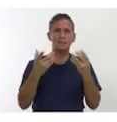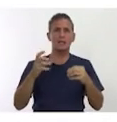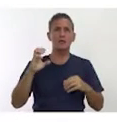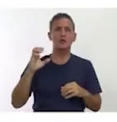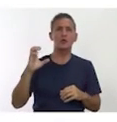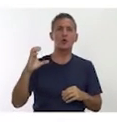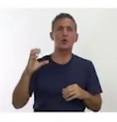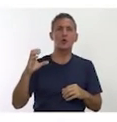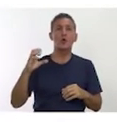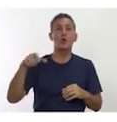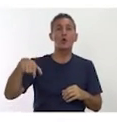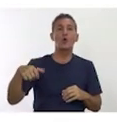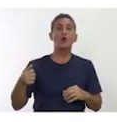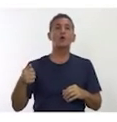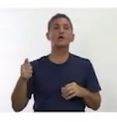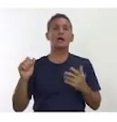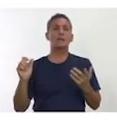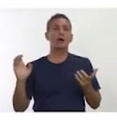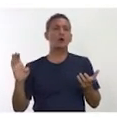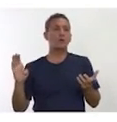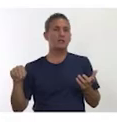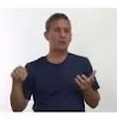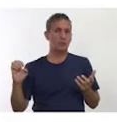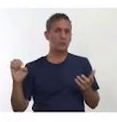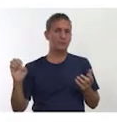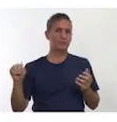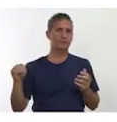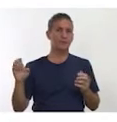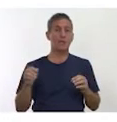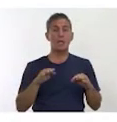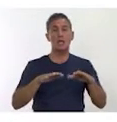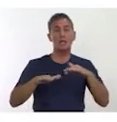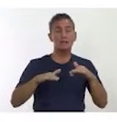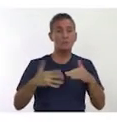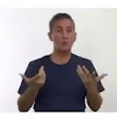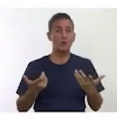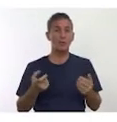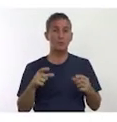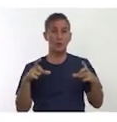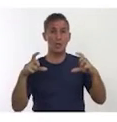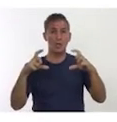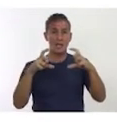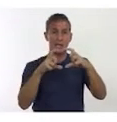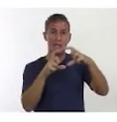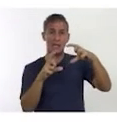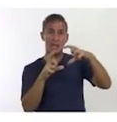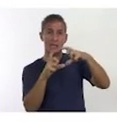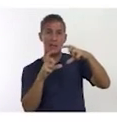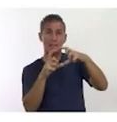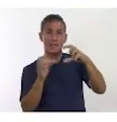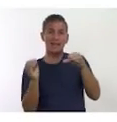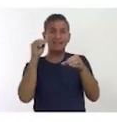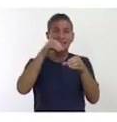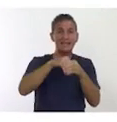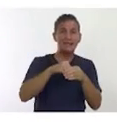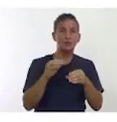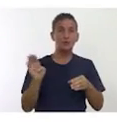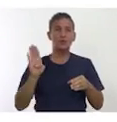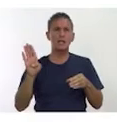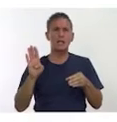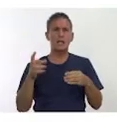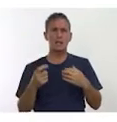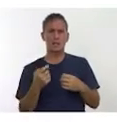galvanómetro y así fue como se descubrió la corriente inducida, que dijo: si movemos un imán dentro de la